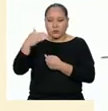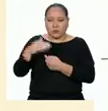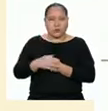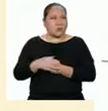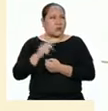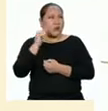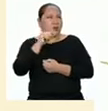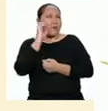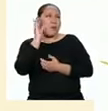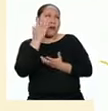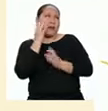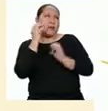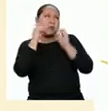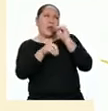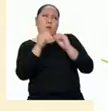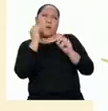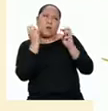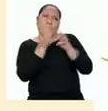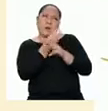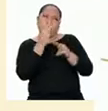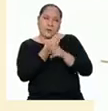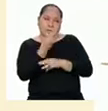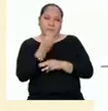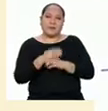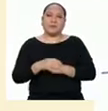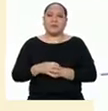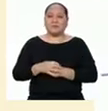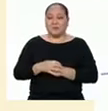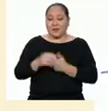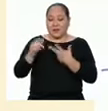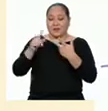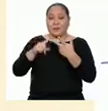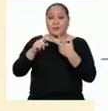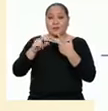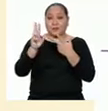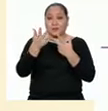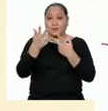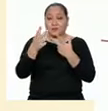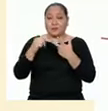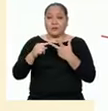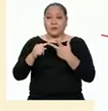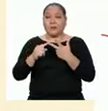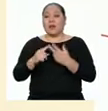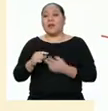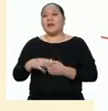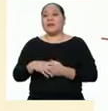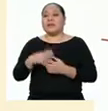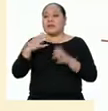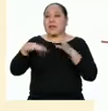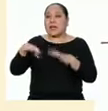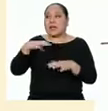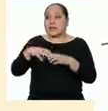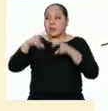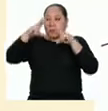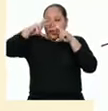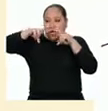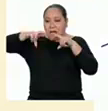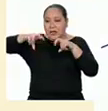que se aplica la matemática. En la etapa 3 se hace un análisis